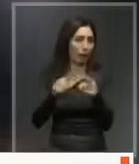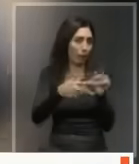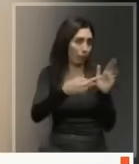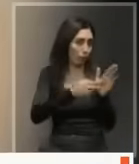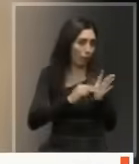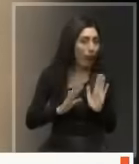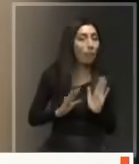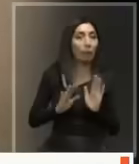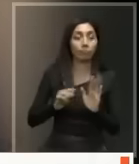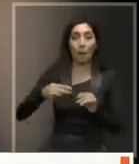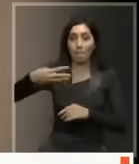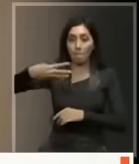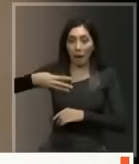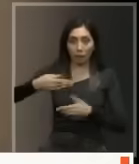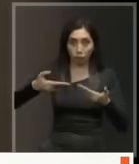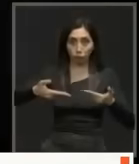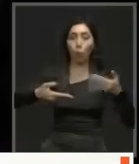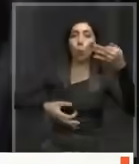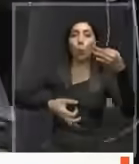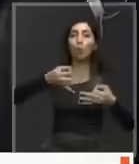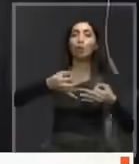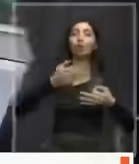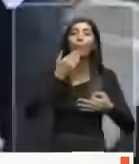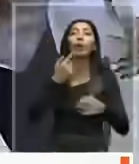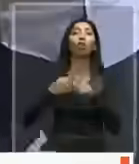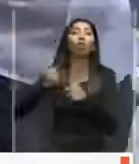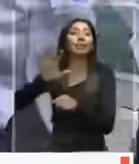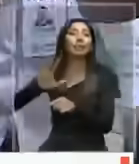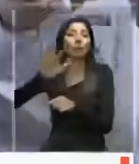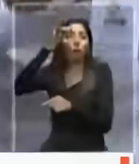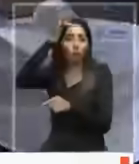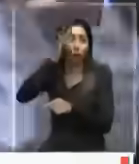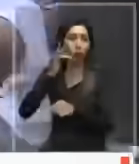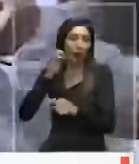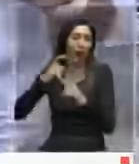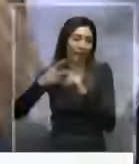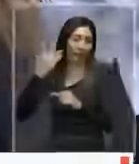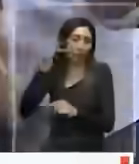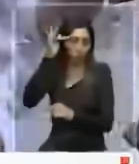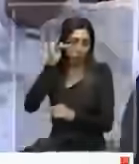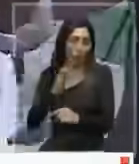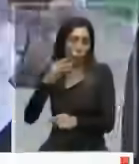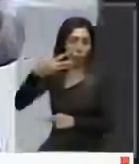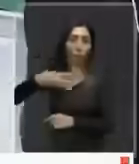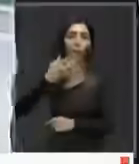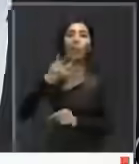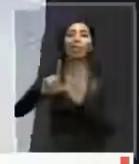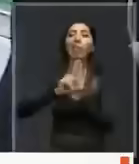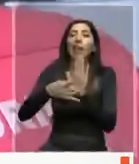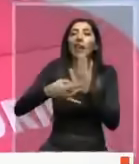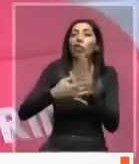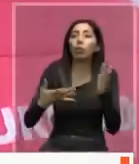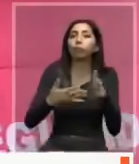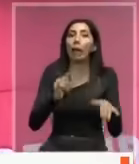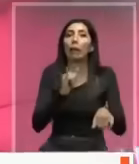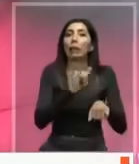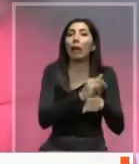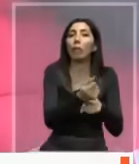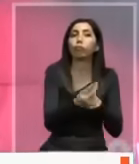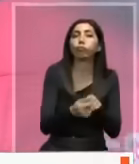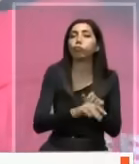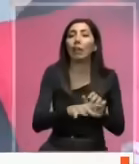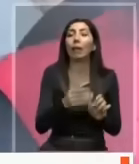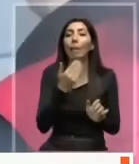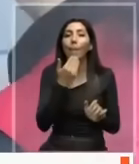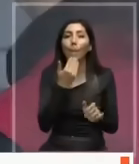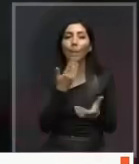este martes junto a otros 5 exfuncionarios municipales por los delitos reiterados de eventual fraude al fisco y presunta falsificación